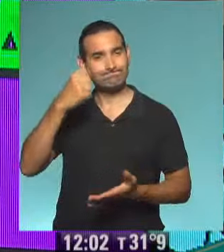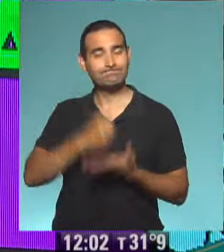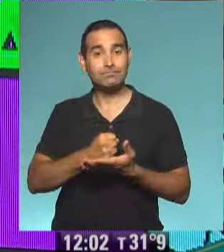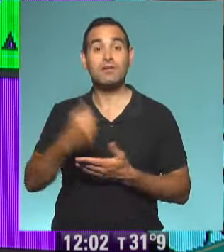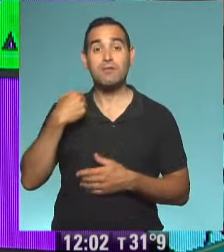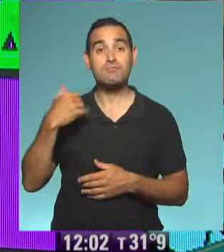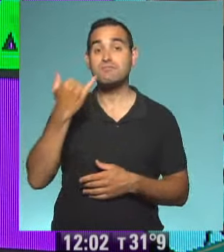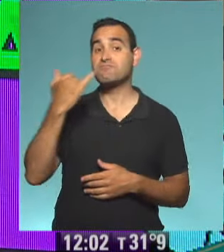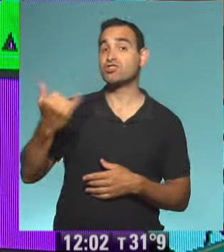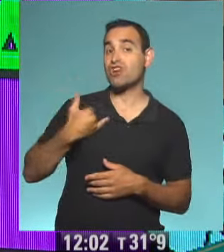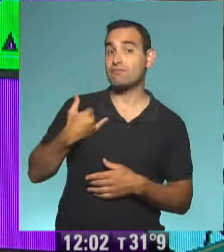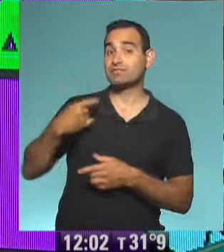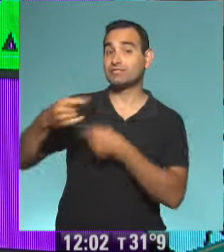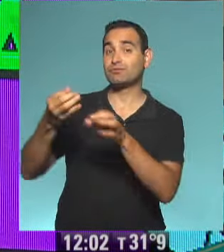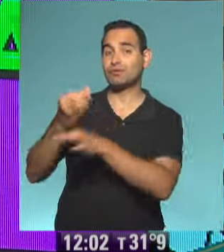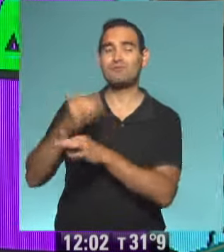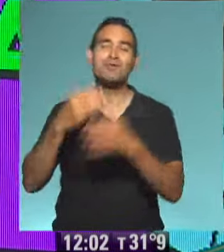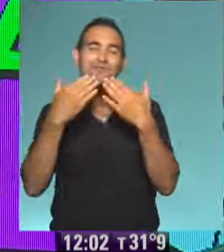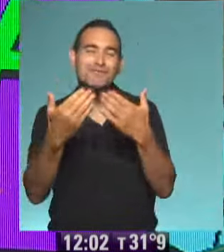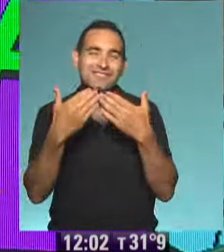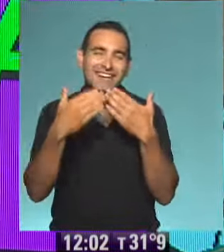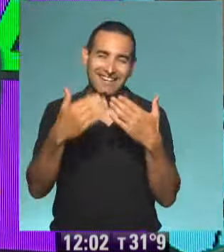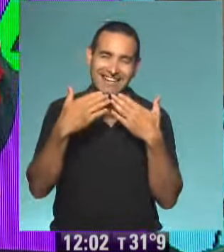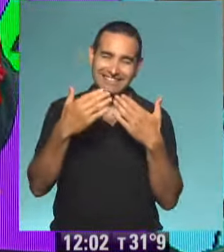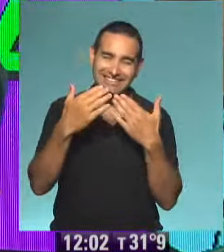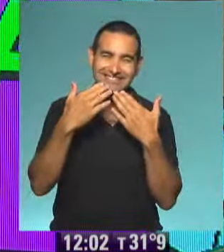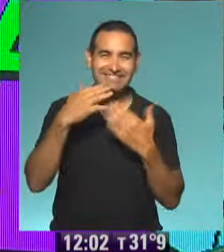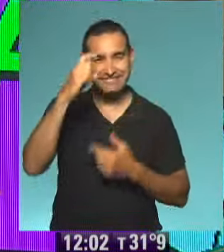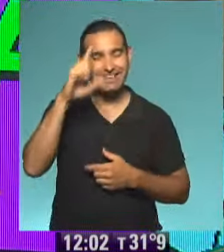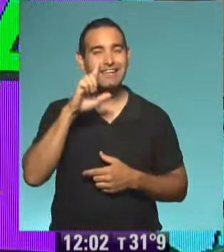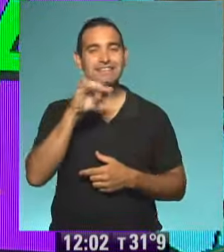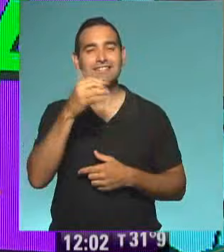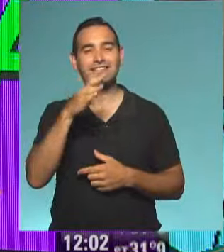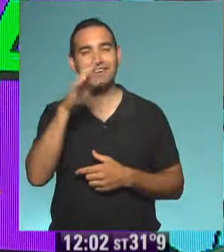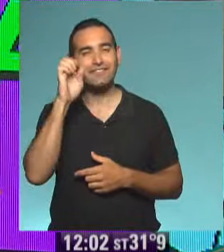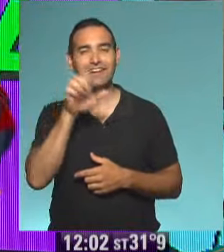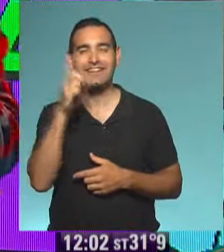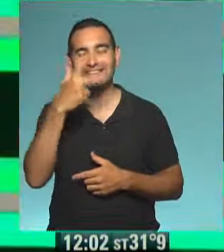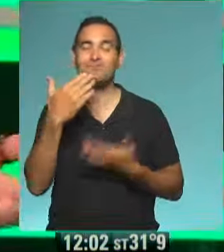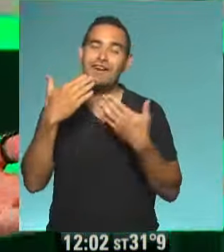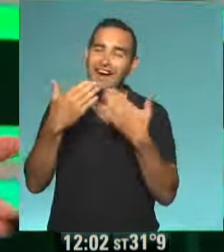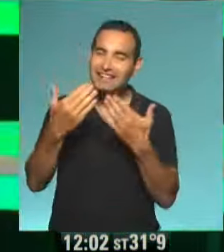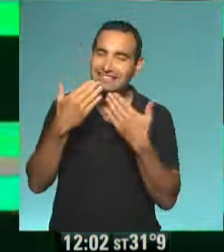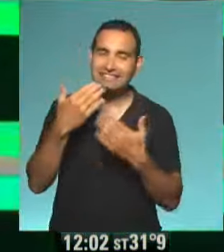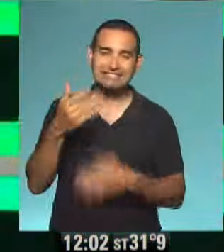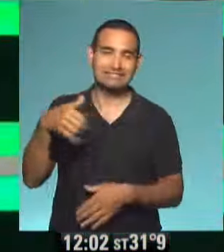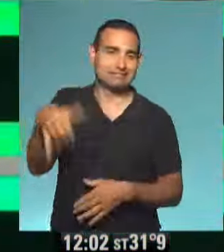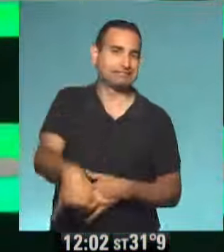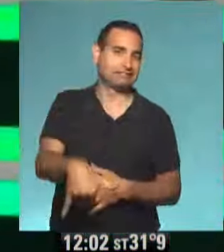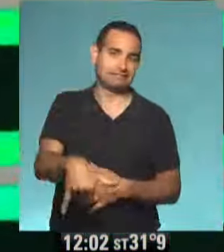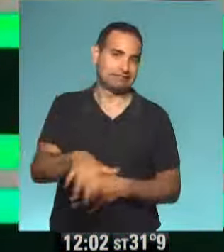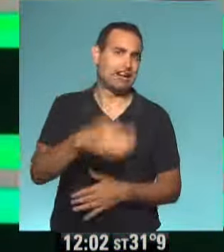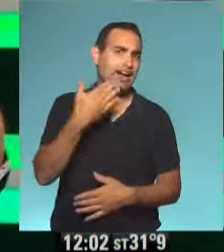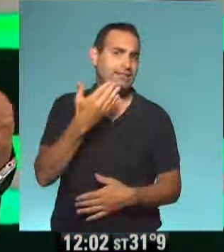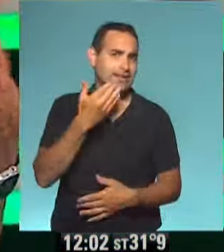de Seguimos Educando. Bueno, muchísimas gracias, Elizabeth. Hoy. Muchísimas gracias, dice, de verdad. ¿Cuándo? Gracias por estar.